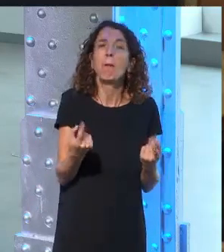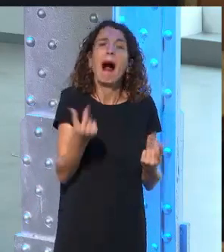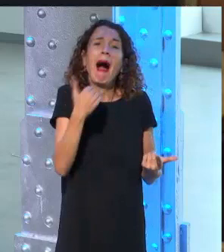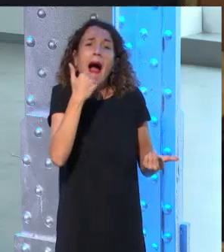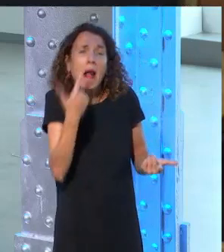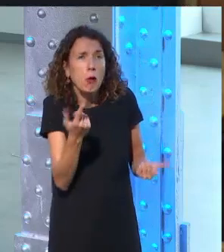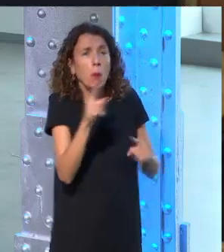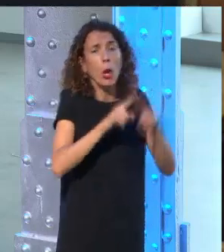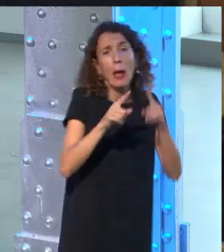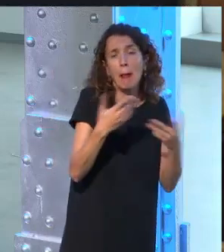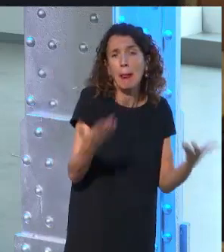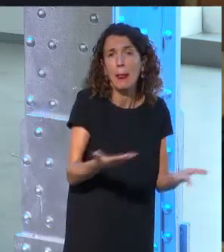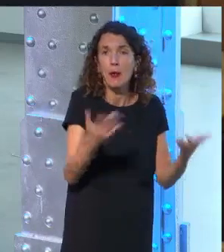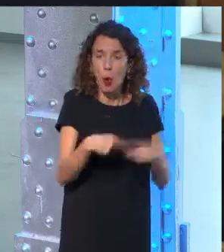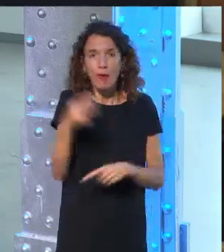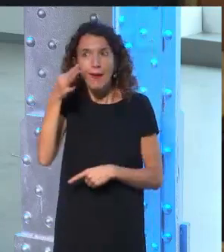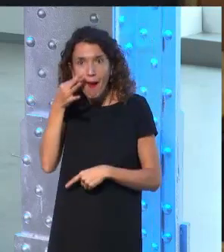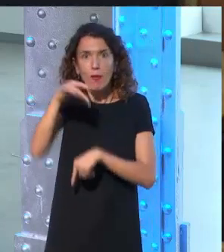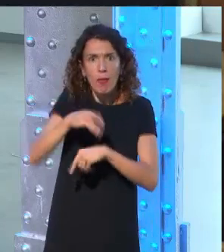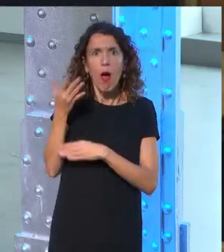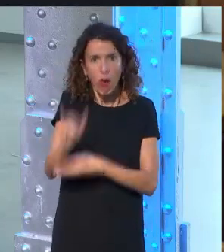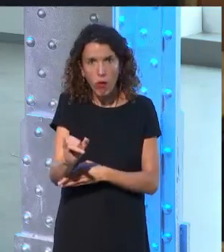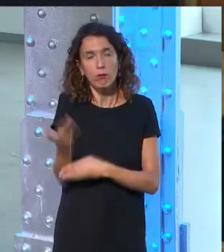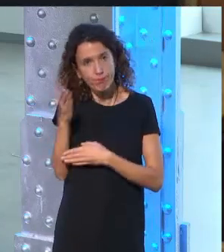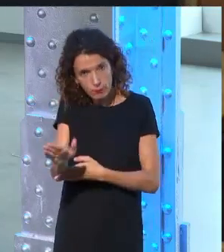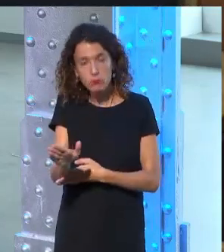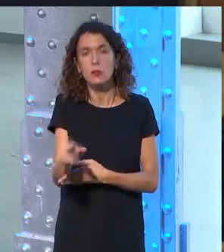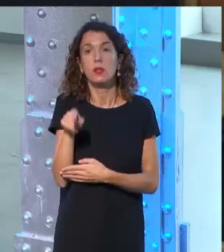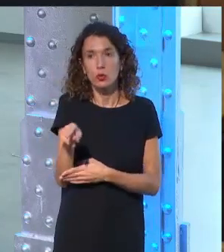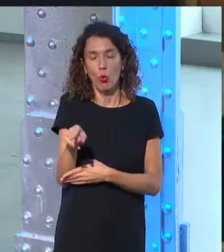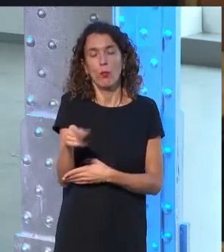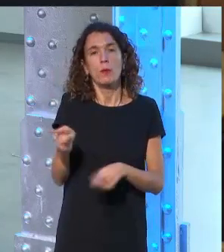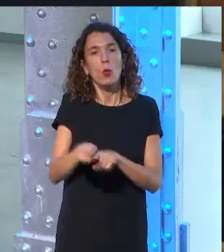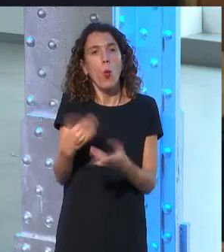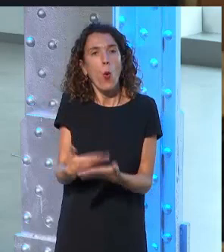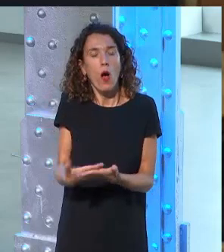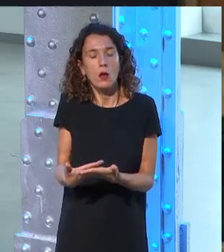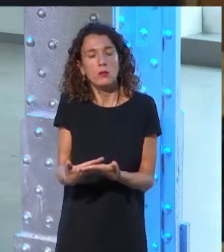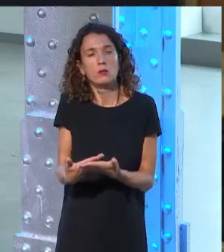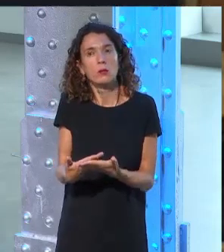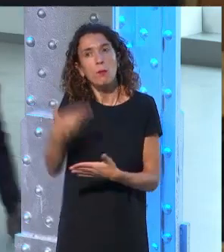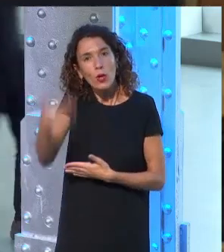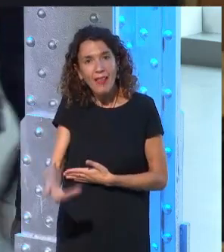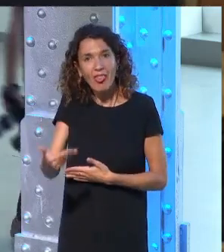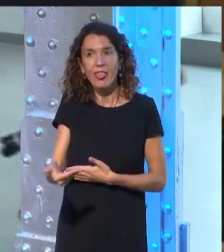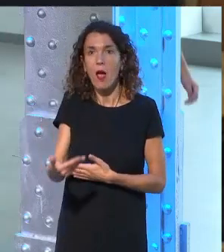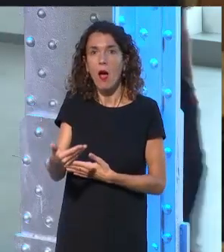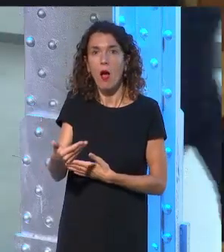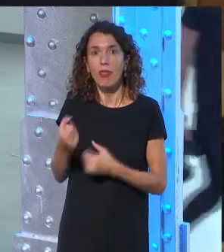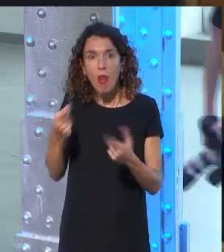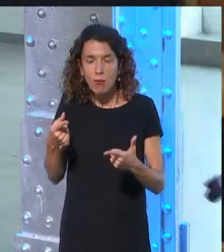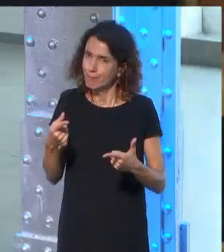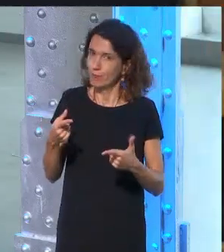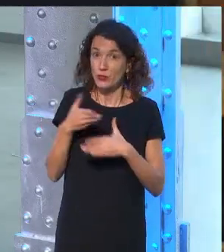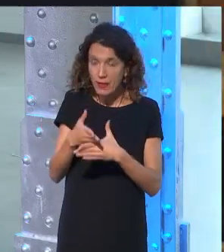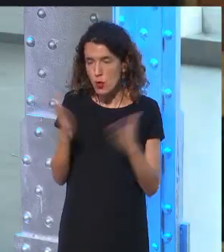síntomas para ver la enfermedad. Y eso es algo a lo que creo que no le estamos dando la suficiente importancia. Es decir,